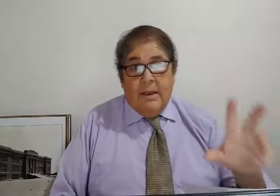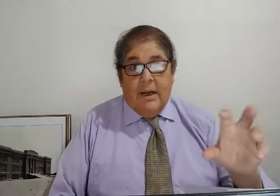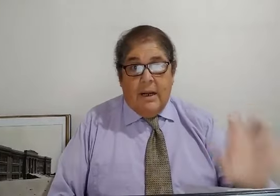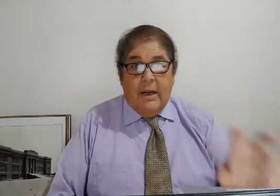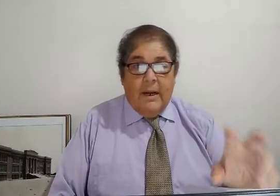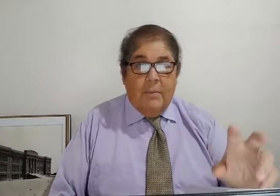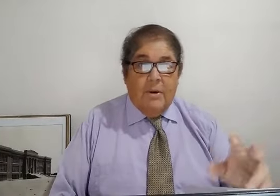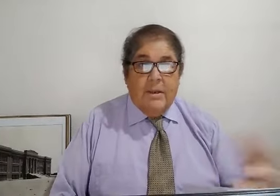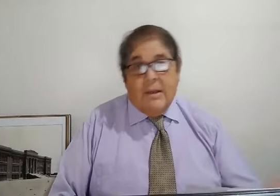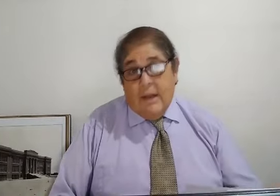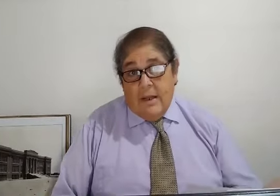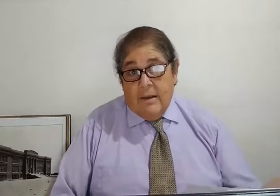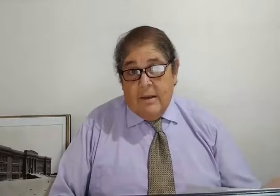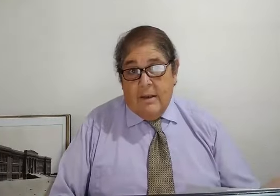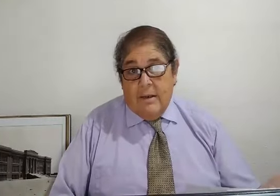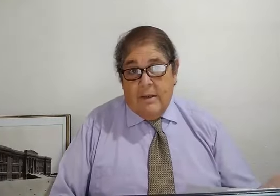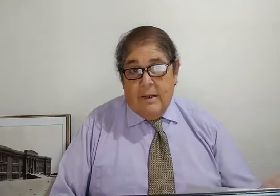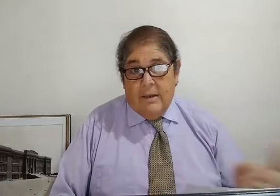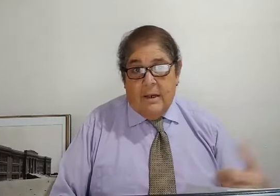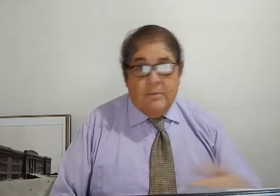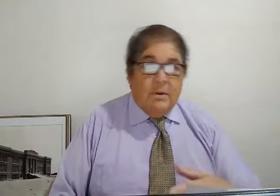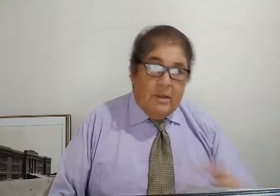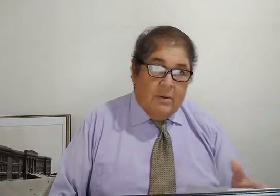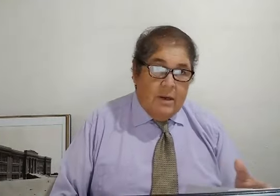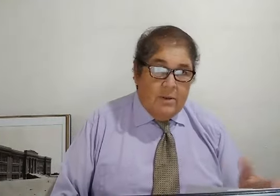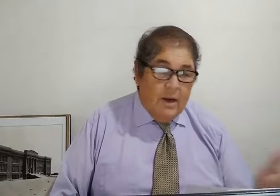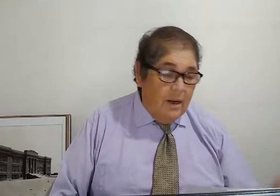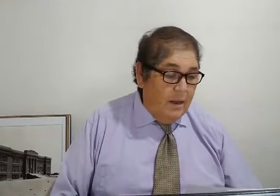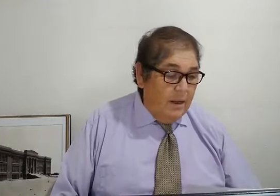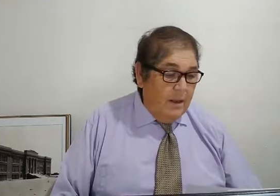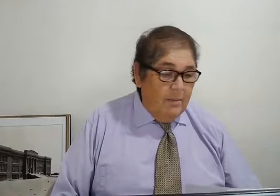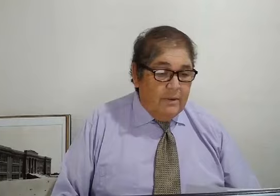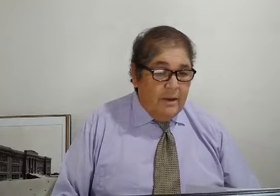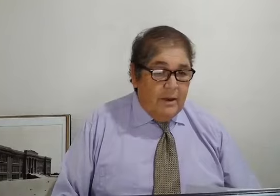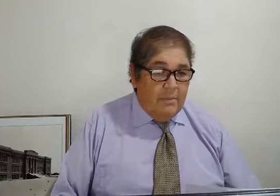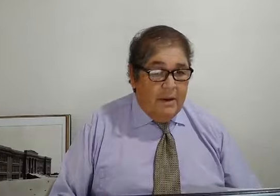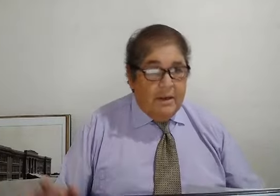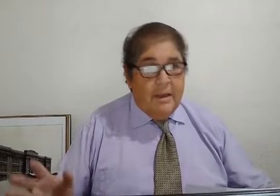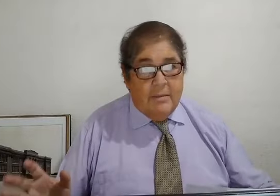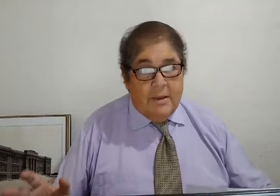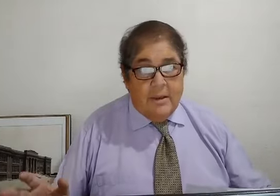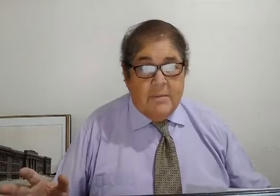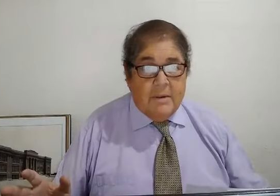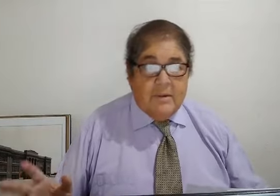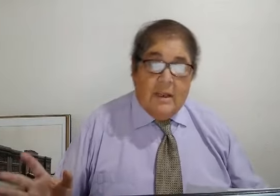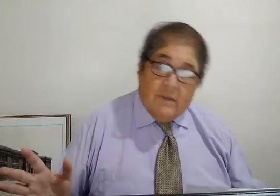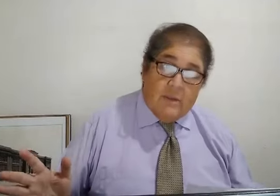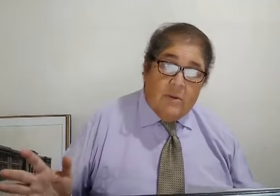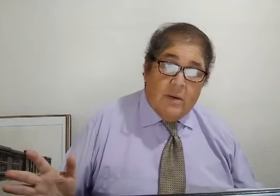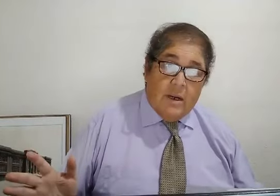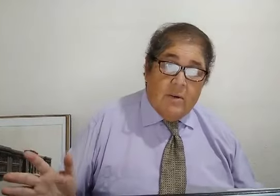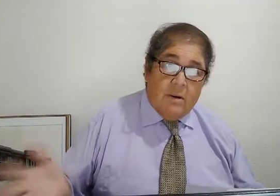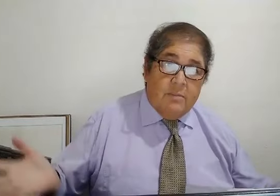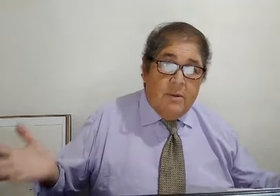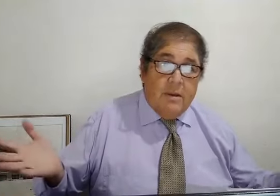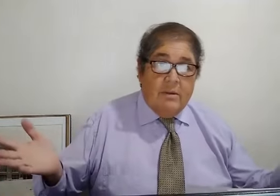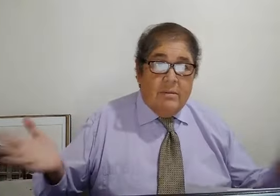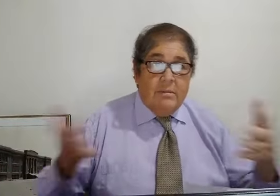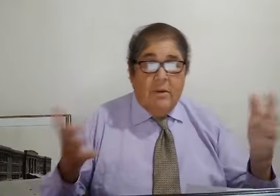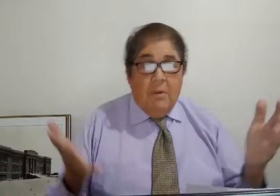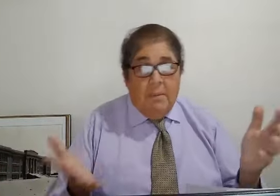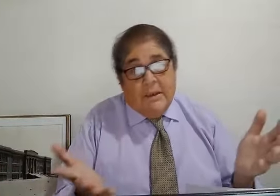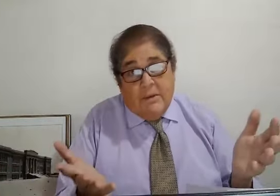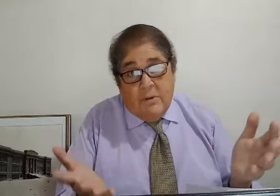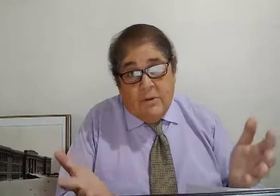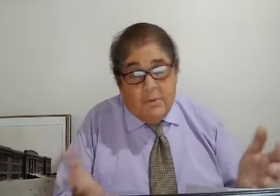independientemente de la carga política y del interés político electoral, pues el PRD evidentemente está haciendo lo que le corresponde, ¿no?